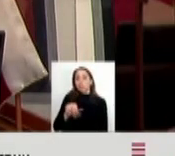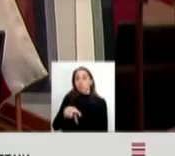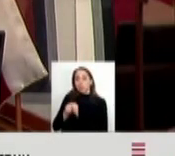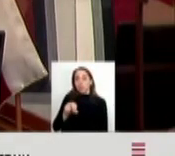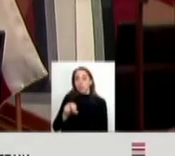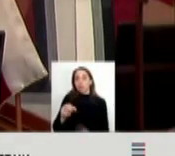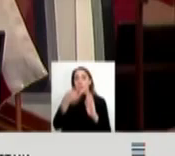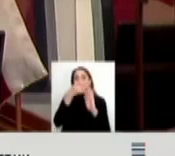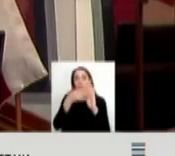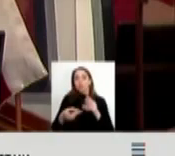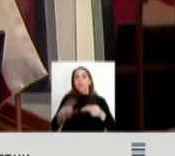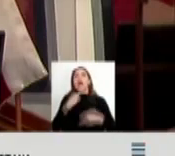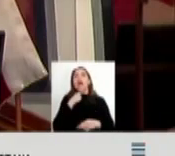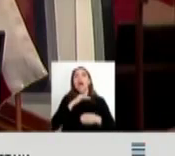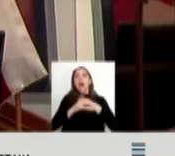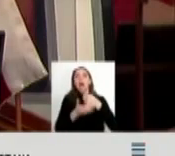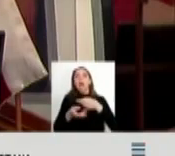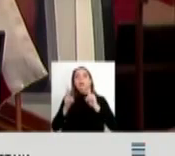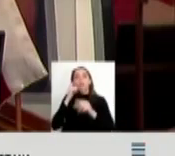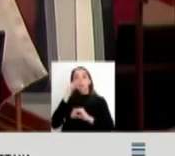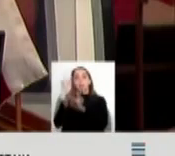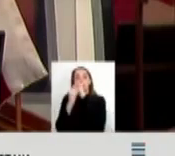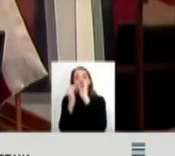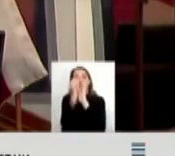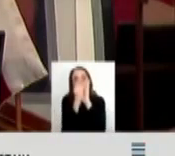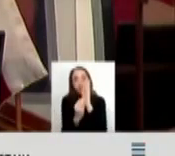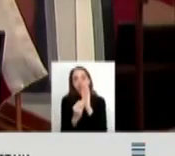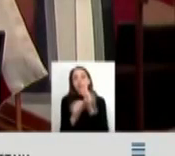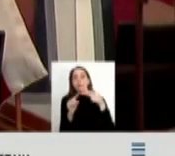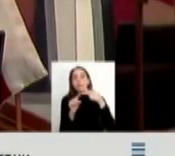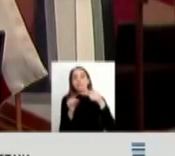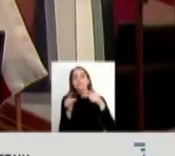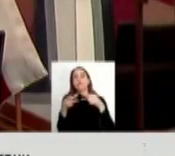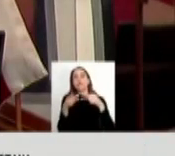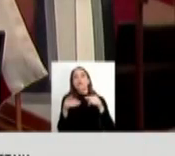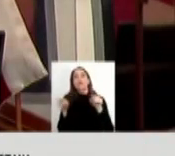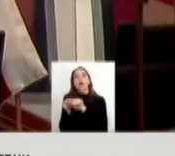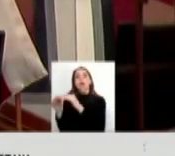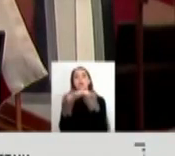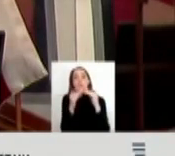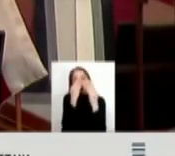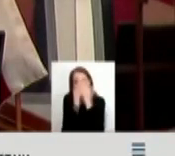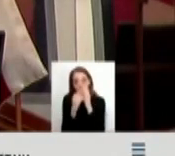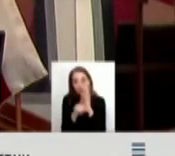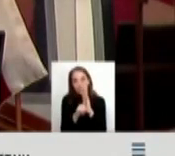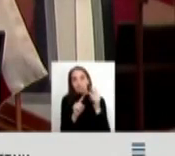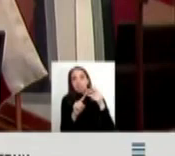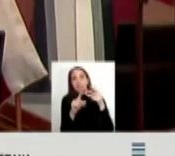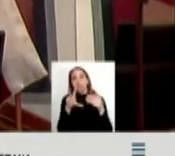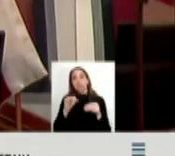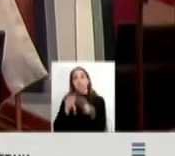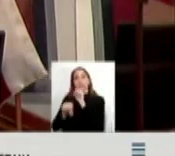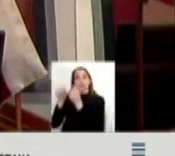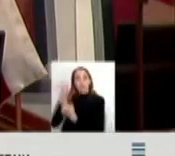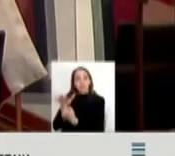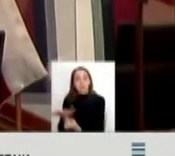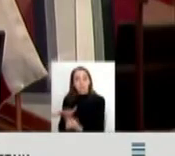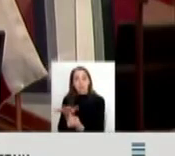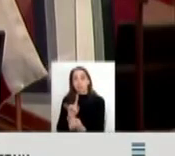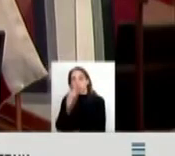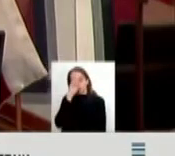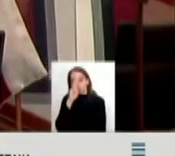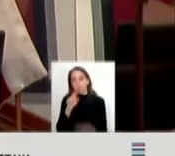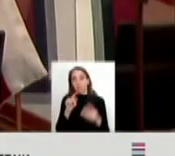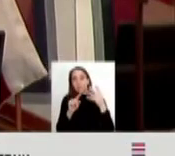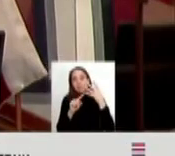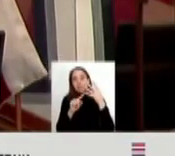internacional, afecta al principio de igualdad ante la ley y del principio de no discriminación. no respeta el principio básico en derecho de la